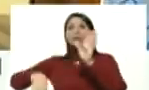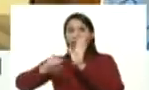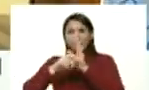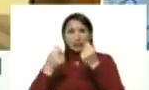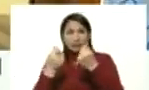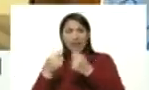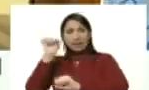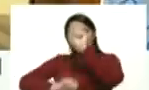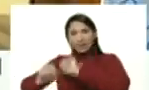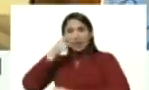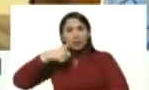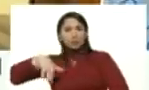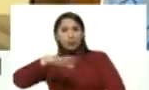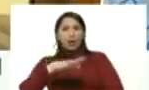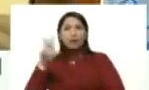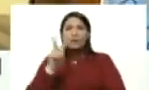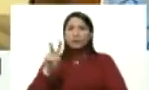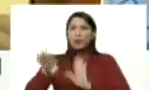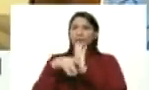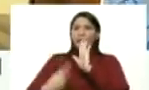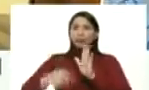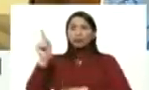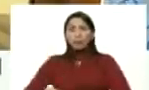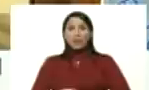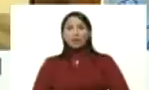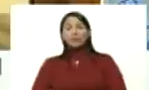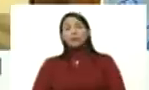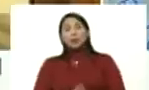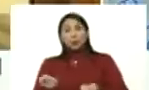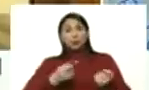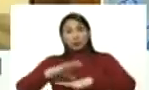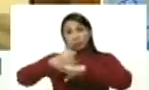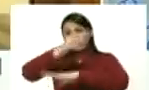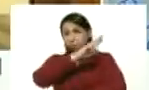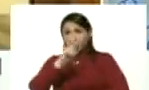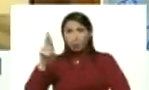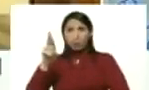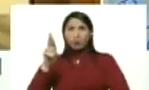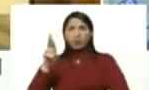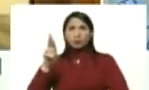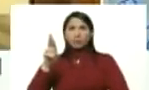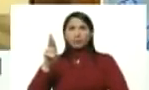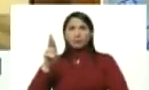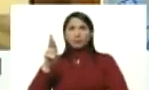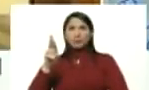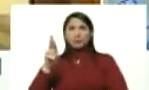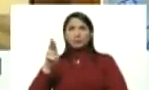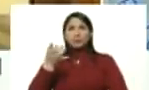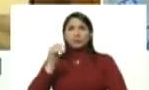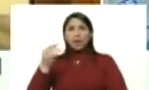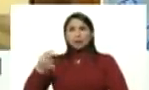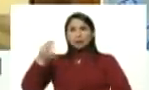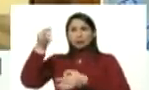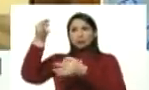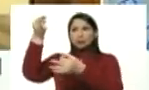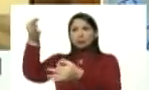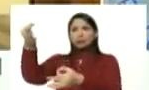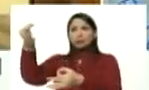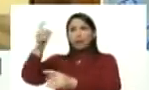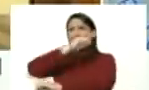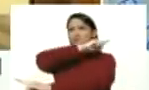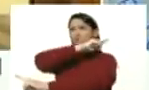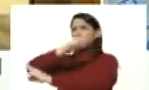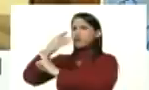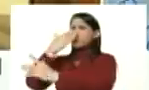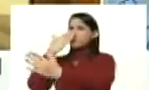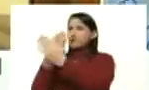pueblo de Venezuela. Igualmente, la Contraloría General de la República está presentando la denuncia